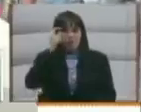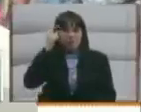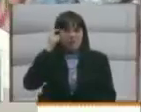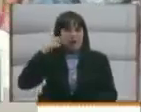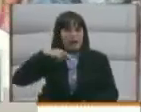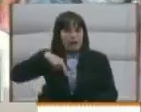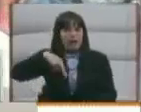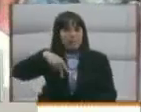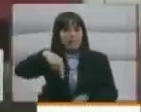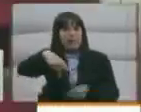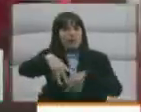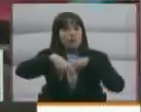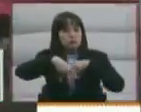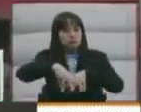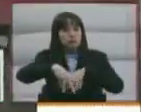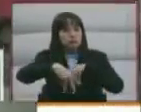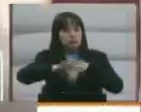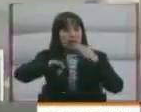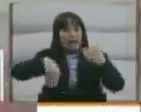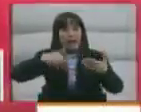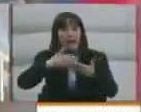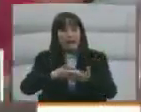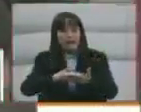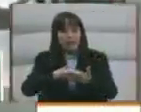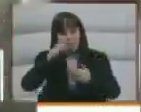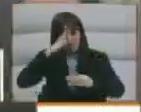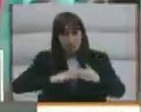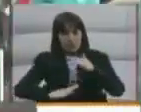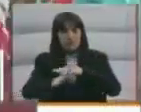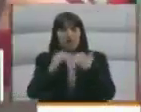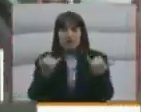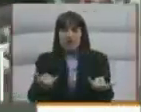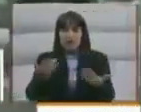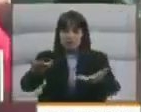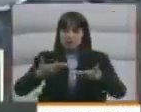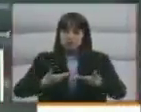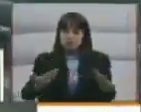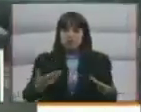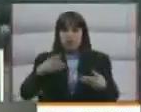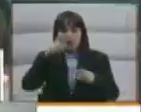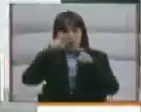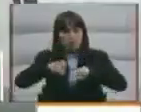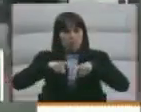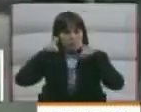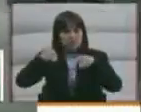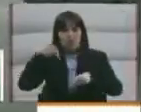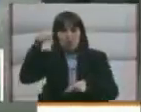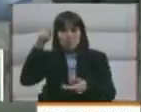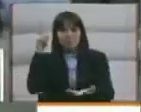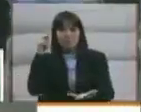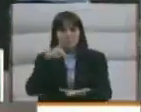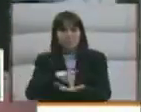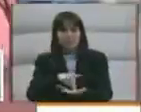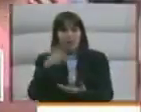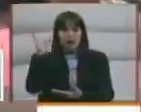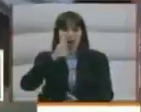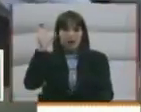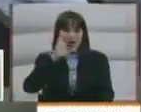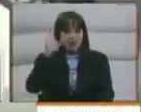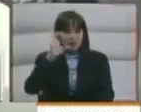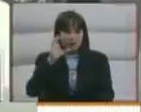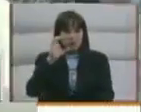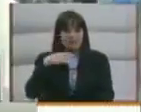marcha campesina por la dignificación de los campesinos. Hoy estamos aquí en Caracas, llegamos